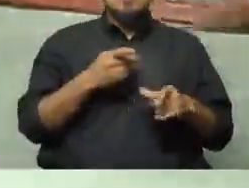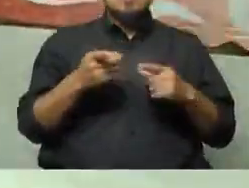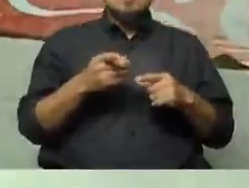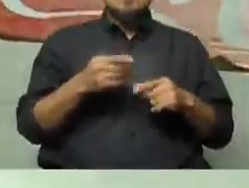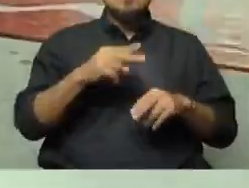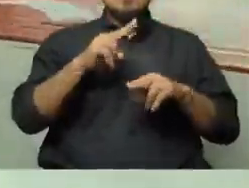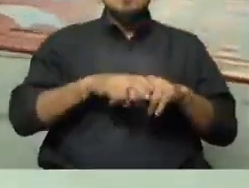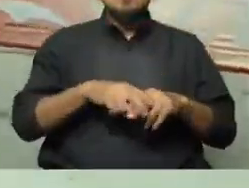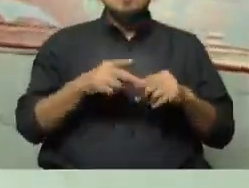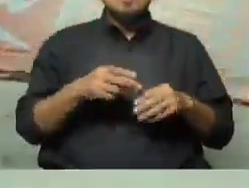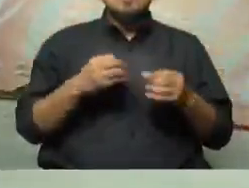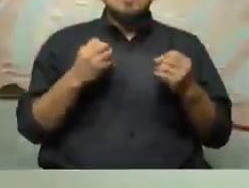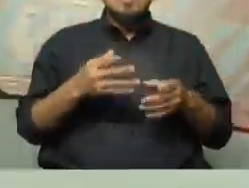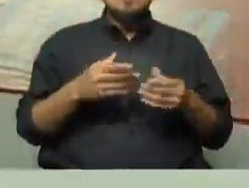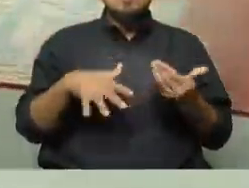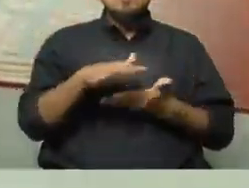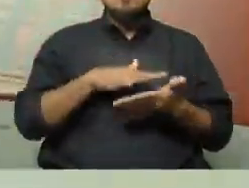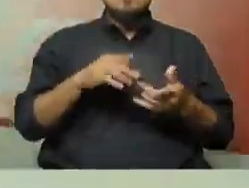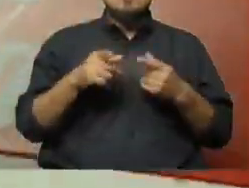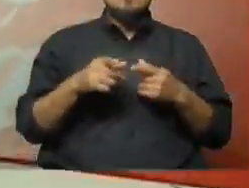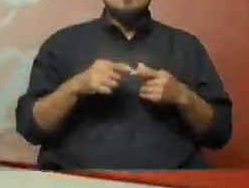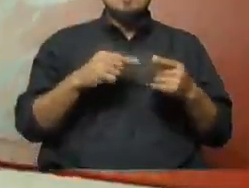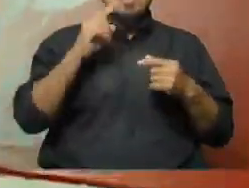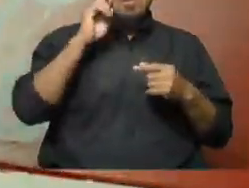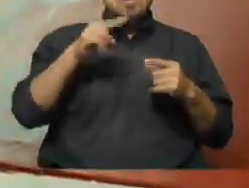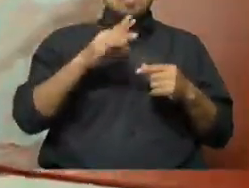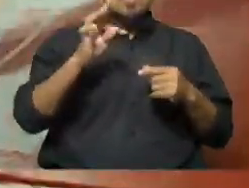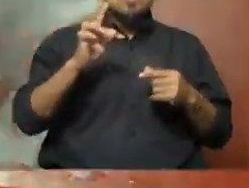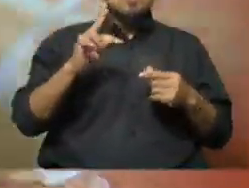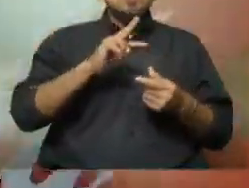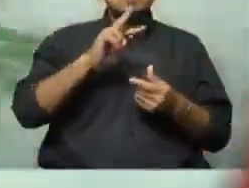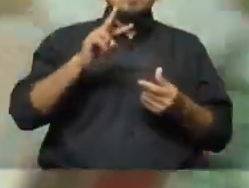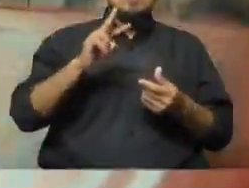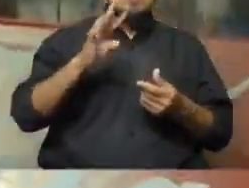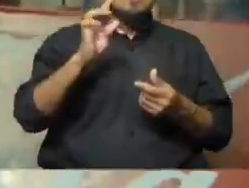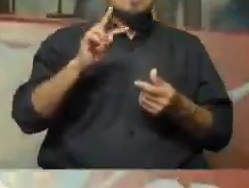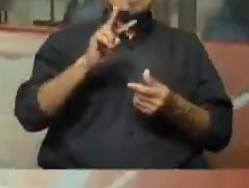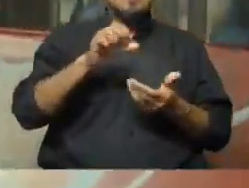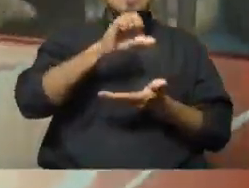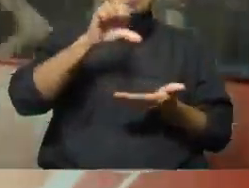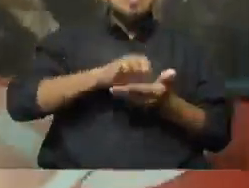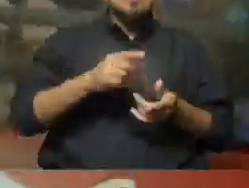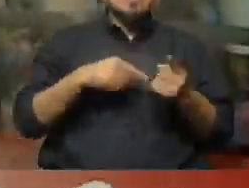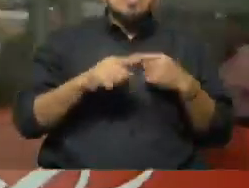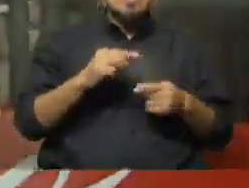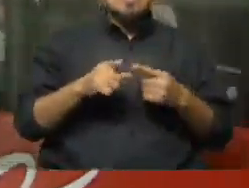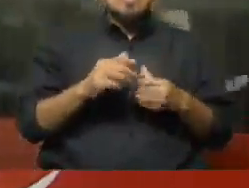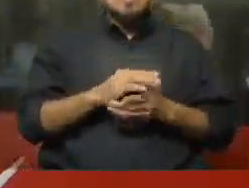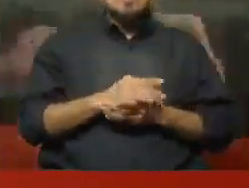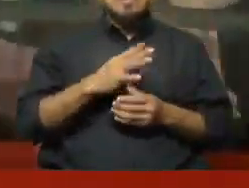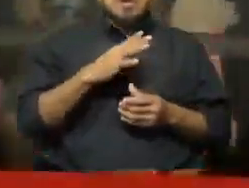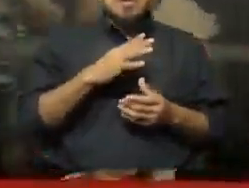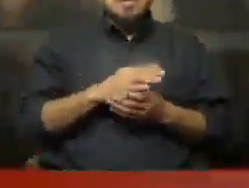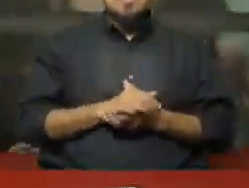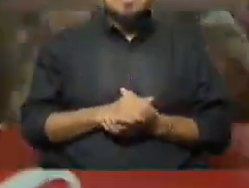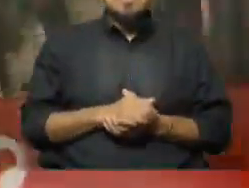Por eso le digo a la gente que está en los barrios, que está mirando la transmisión de TV Ciudad, que se venga, que todavía hay lugar, pero que no se demore mucho. Muy